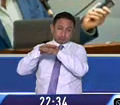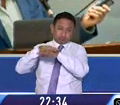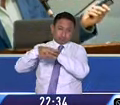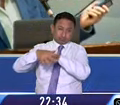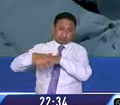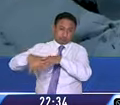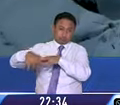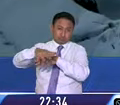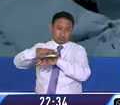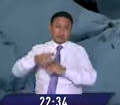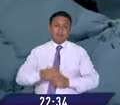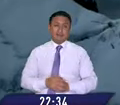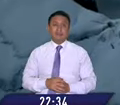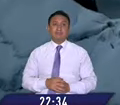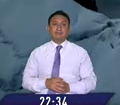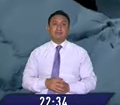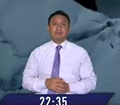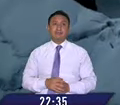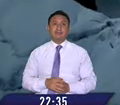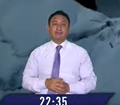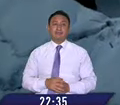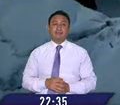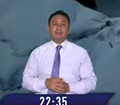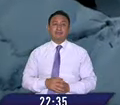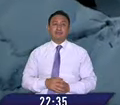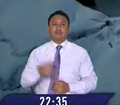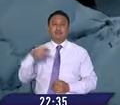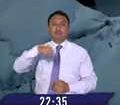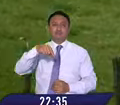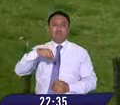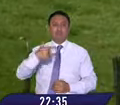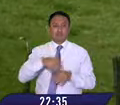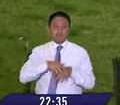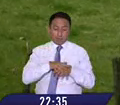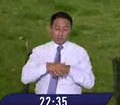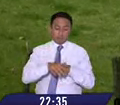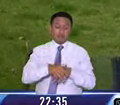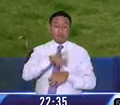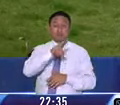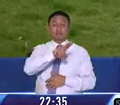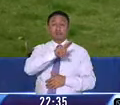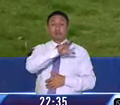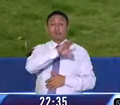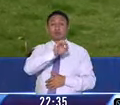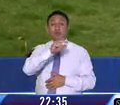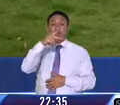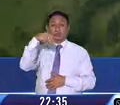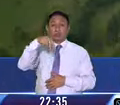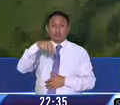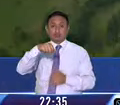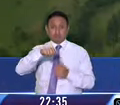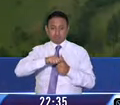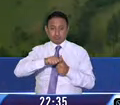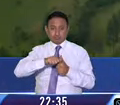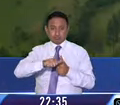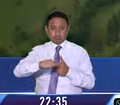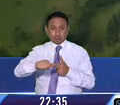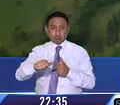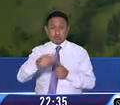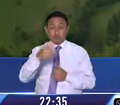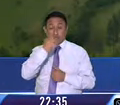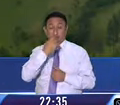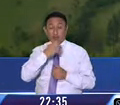nubes ardientes. Las mismas que podrían avanzar hasta 250 kilómetros por hora, con temperaturas de